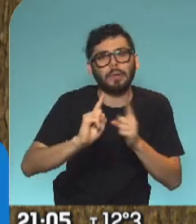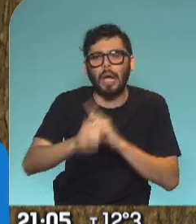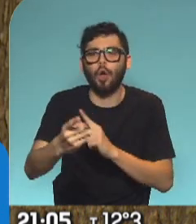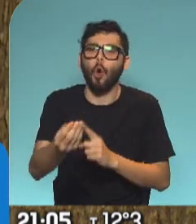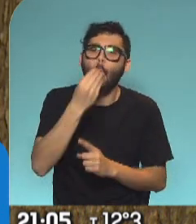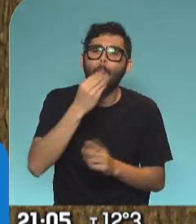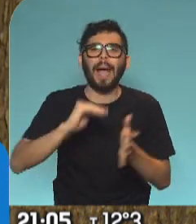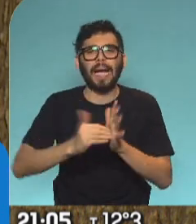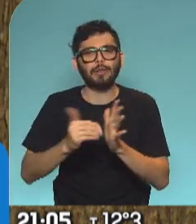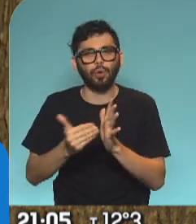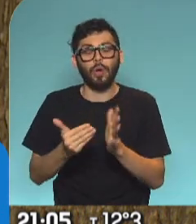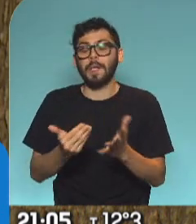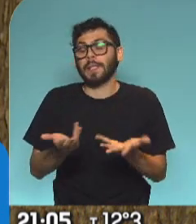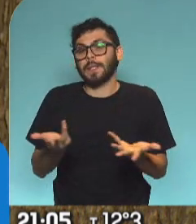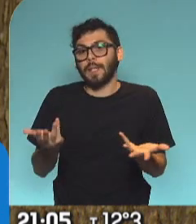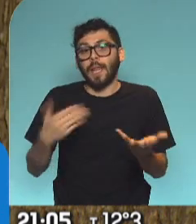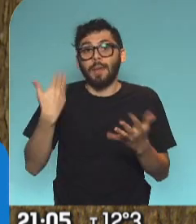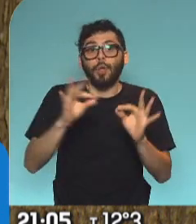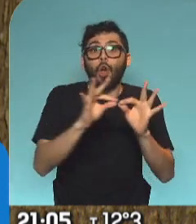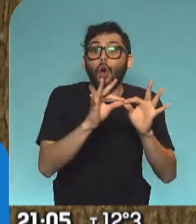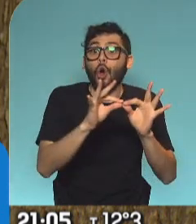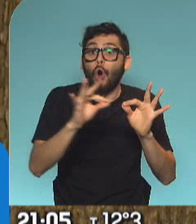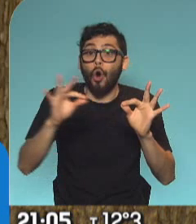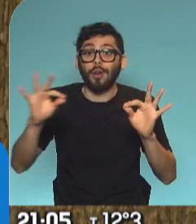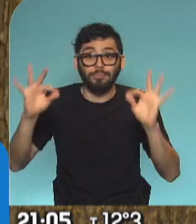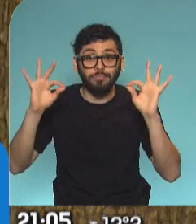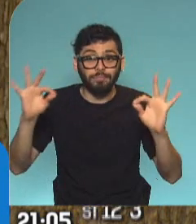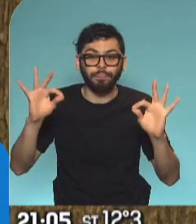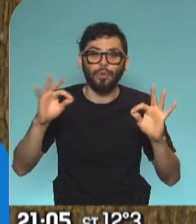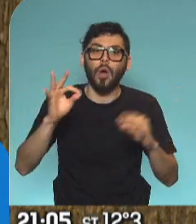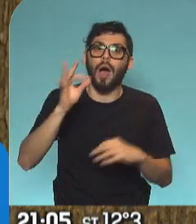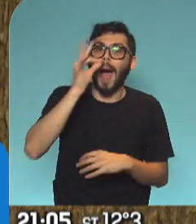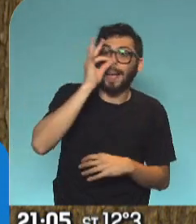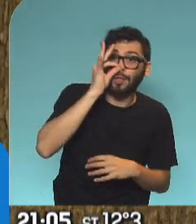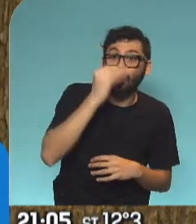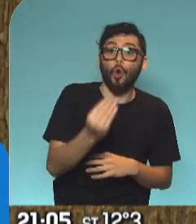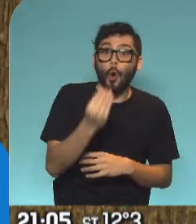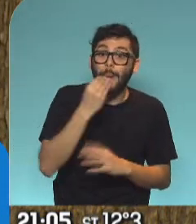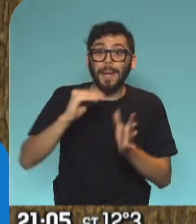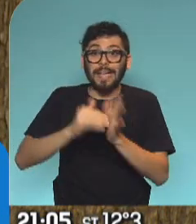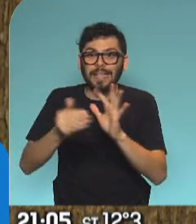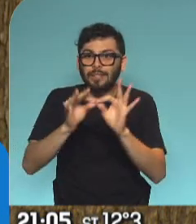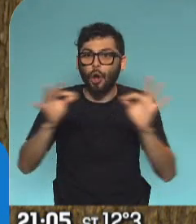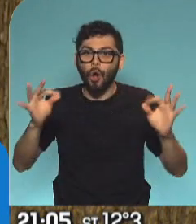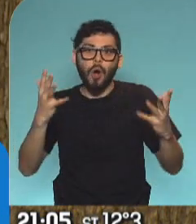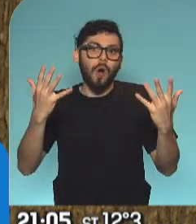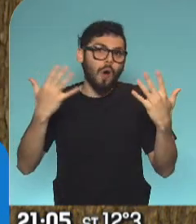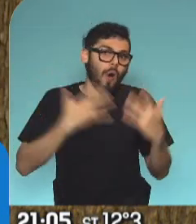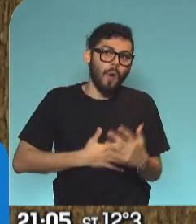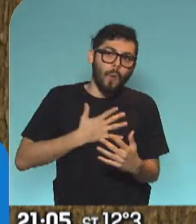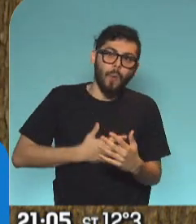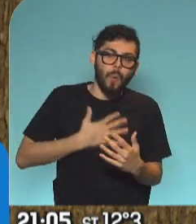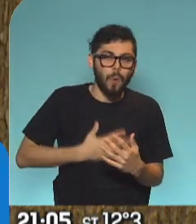cuando logré que la oración sea el ratón come queso, era toda una alegría